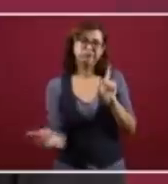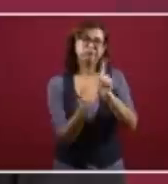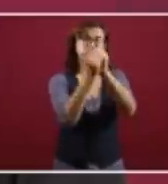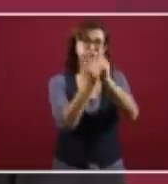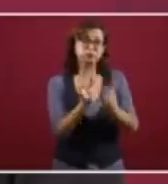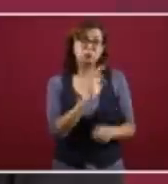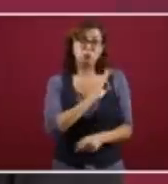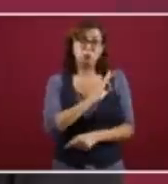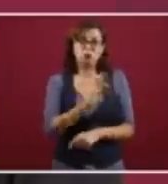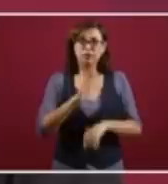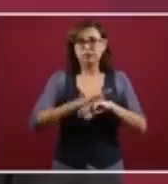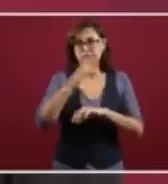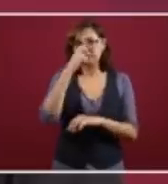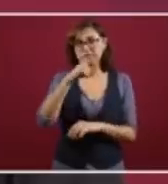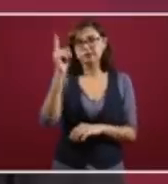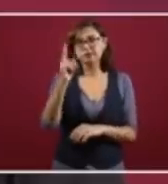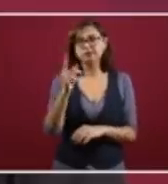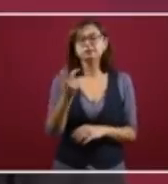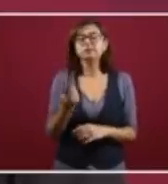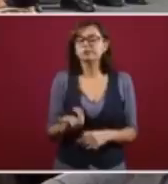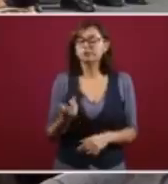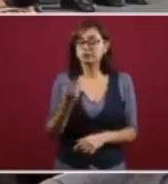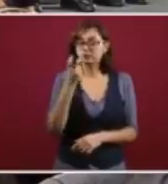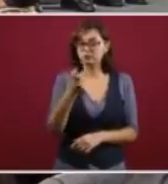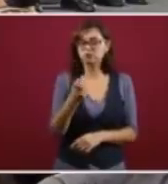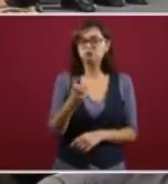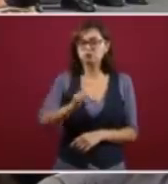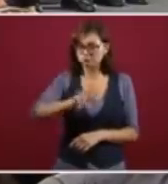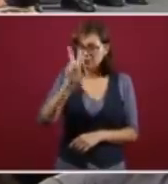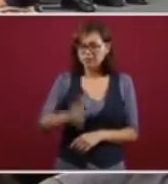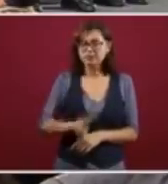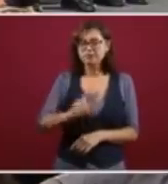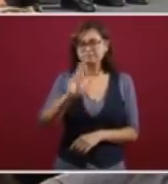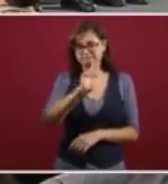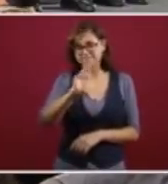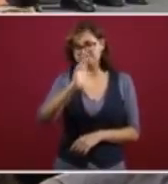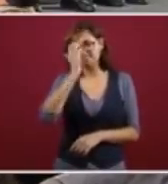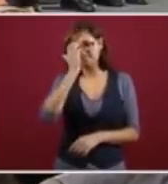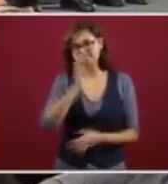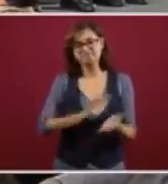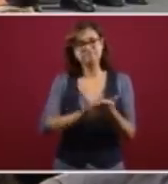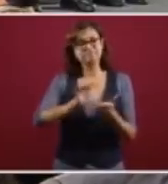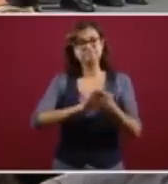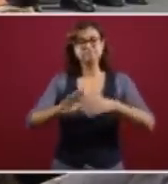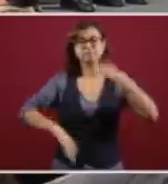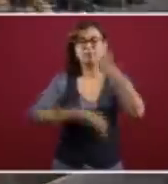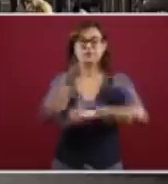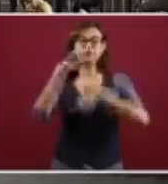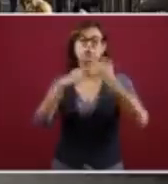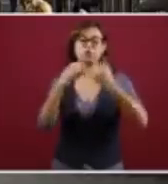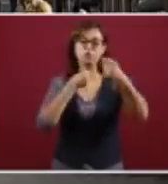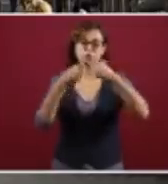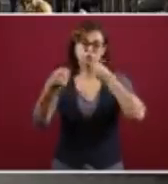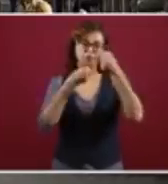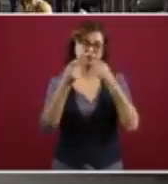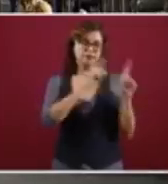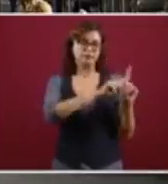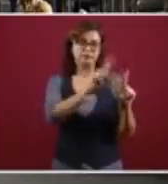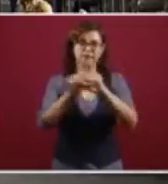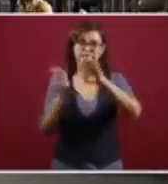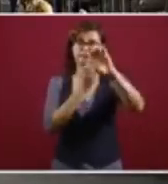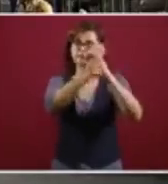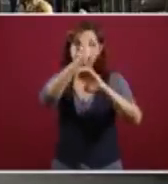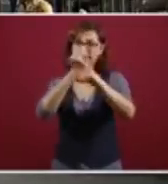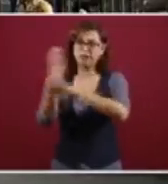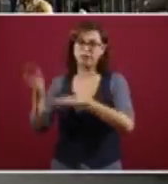Entonces, mi apoyo, mi reconocimiento a todos los periodistas en los estados, en los